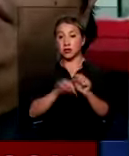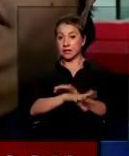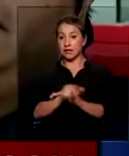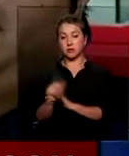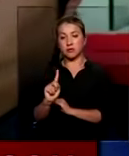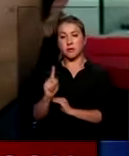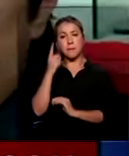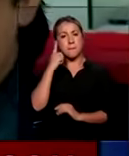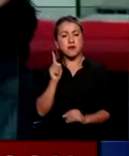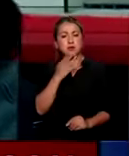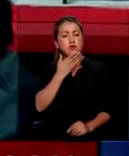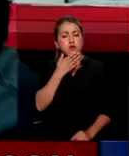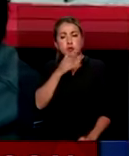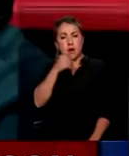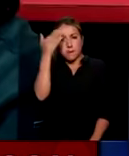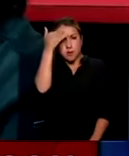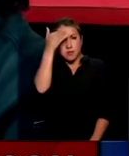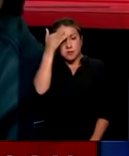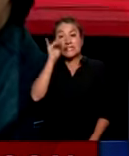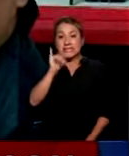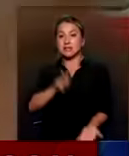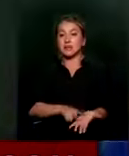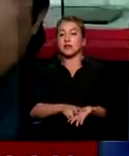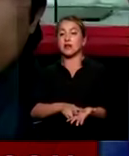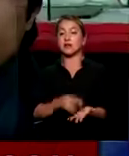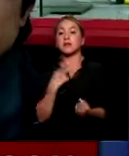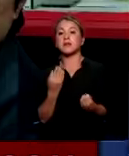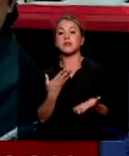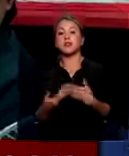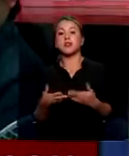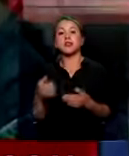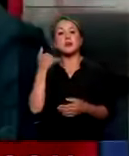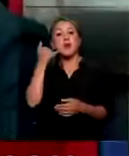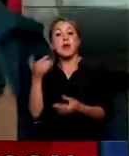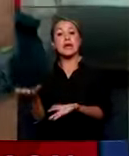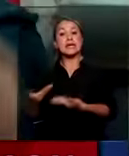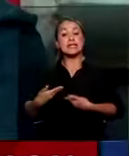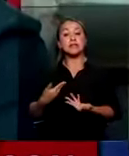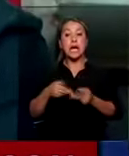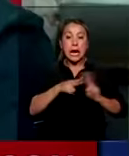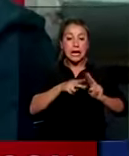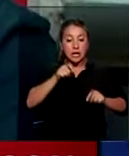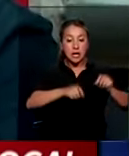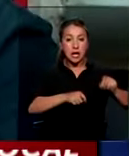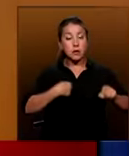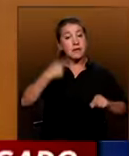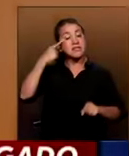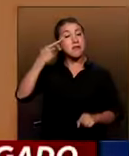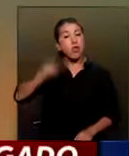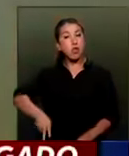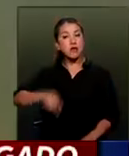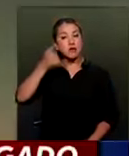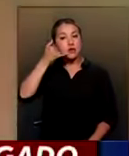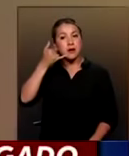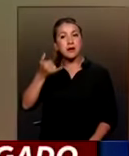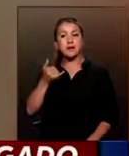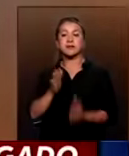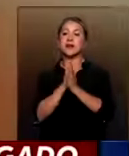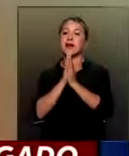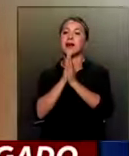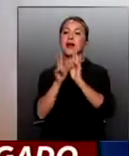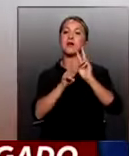parecen preocuparse mayormente de acreditar el origen de los equipos que reciben. Pensábamos que era la dueña preciosa. Lo